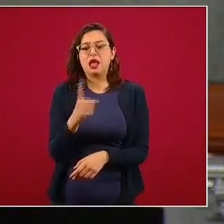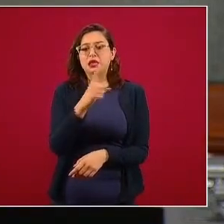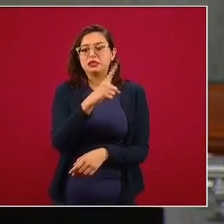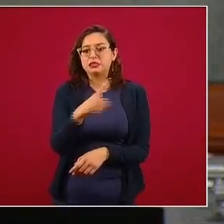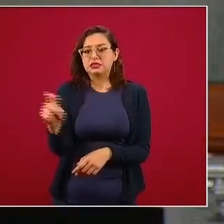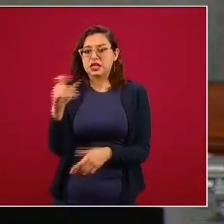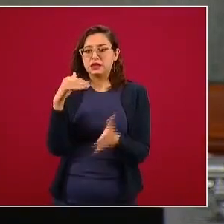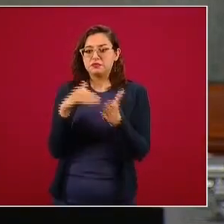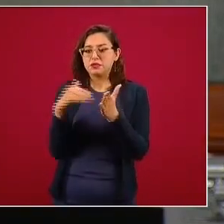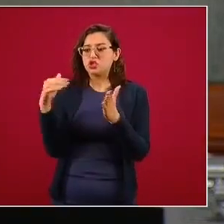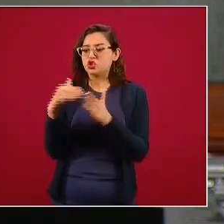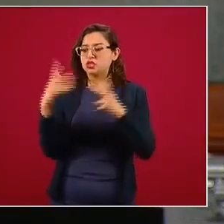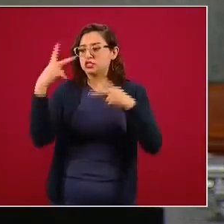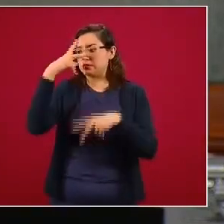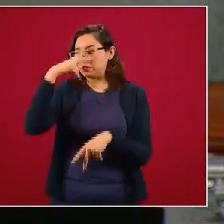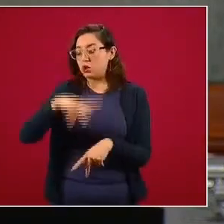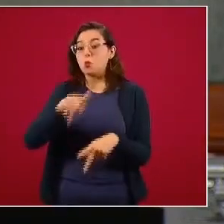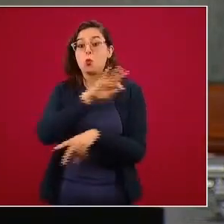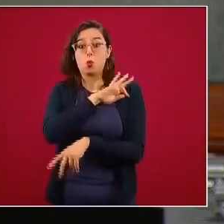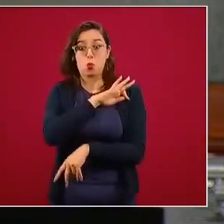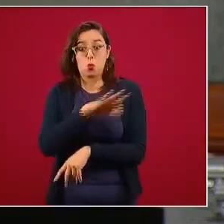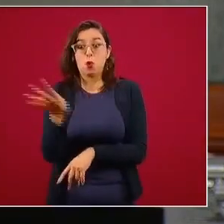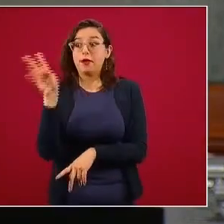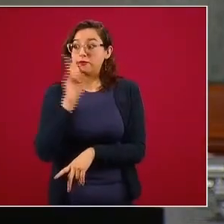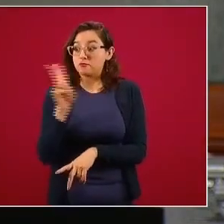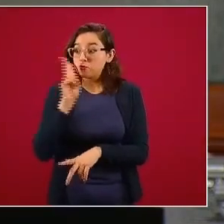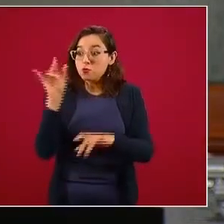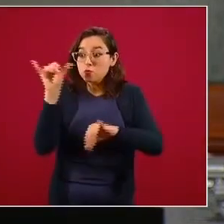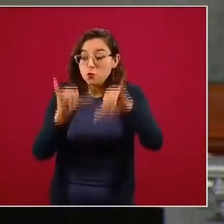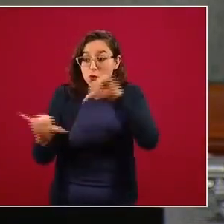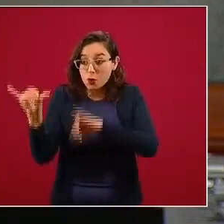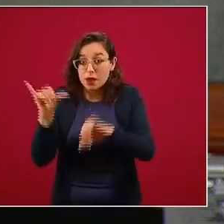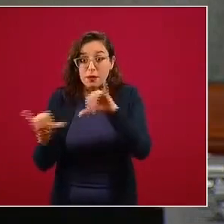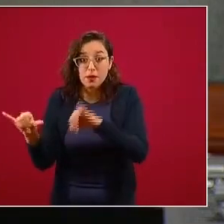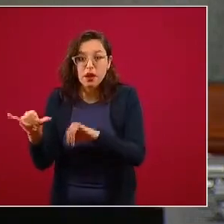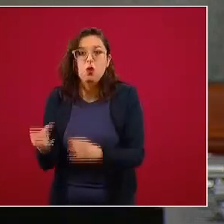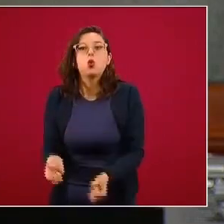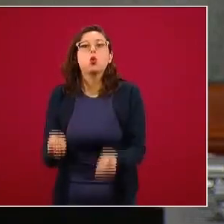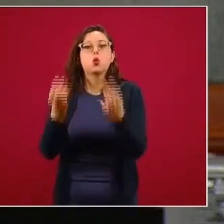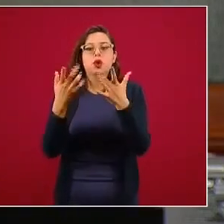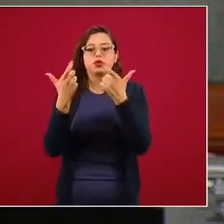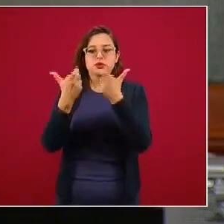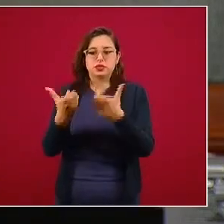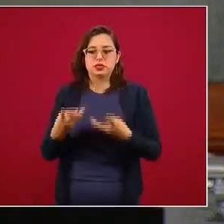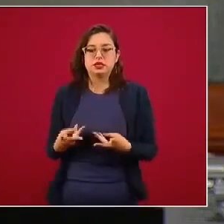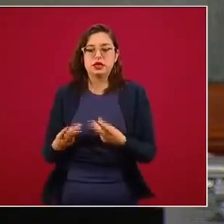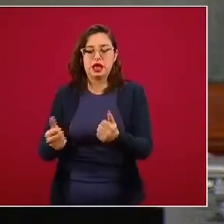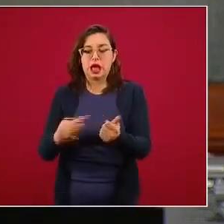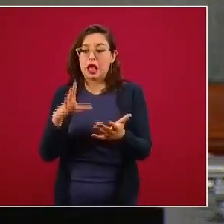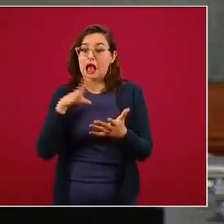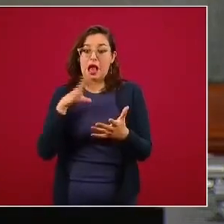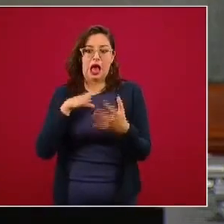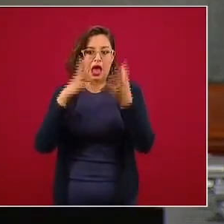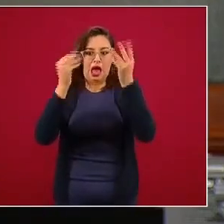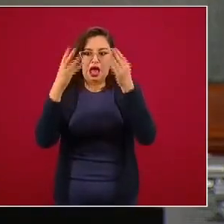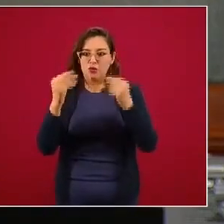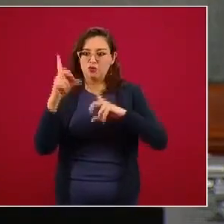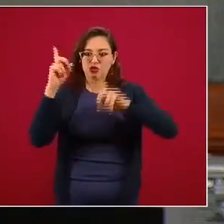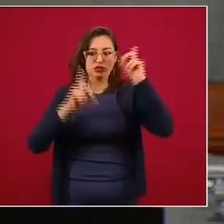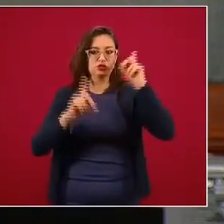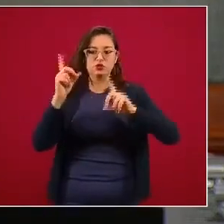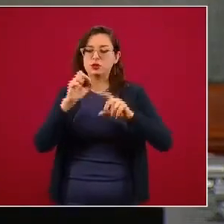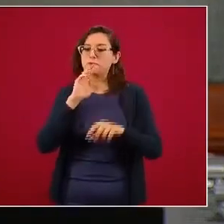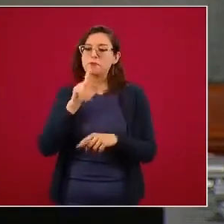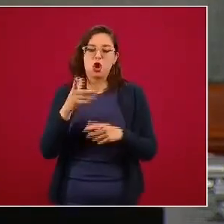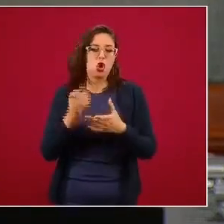millones de mexicanos, y eso cuánto implicaría en gastos, ¿no? Entonces realmente son muchas dudas, pero a lo mejor se las voy a hacer